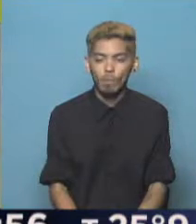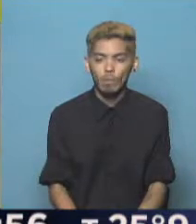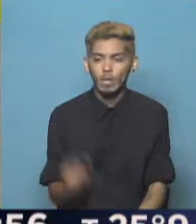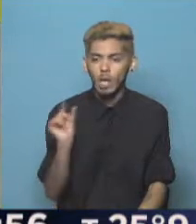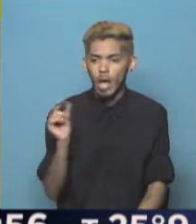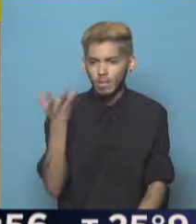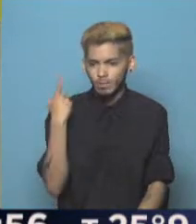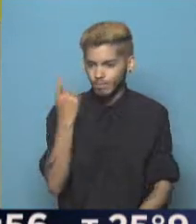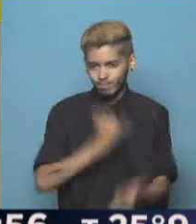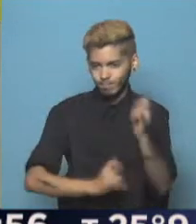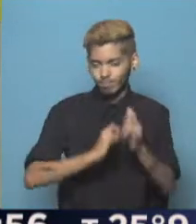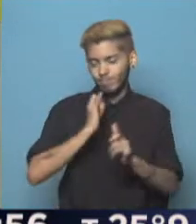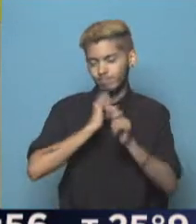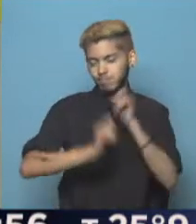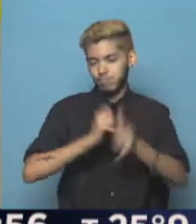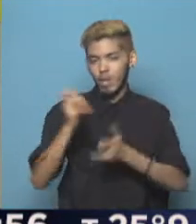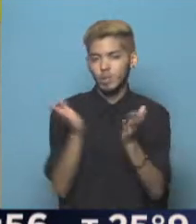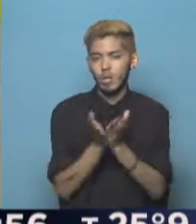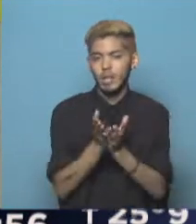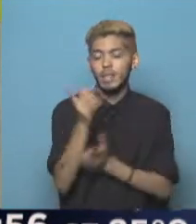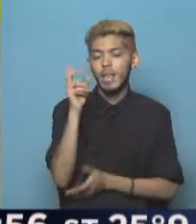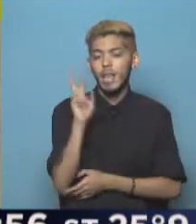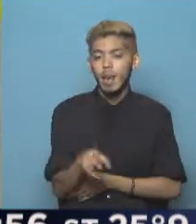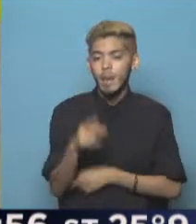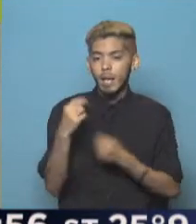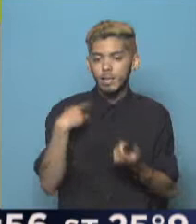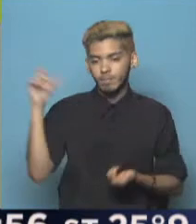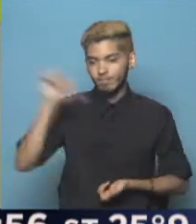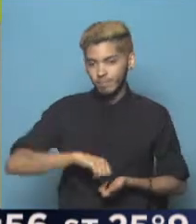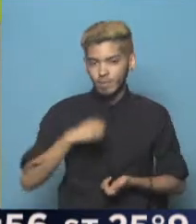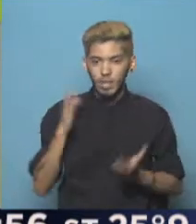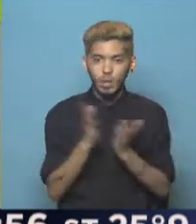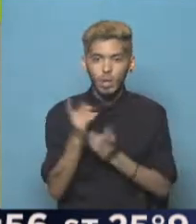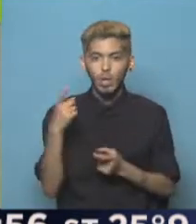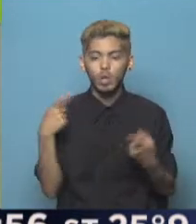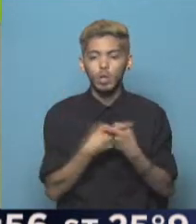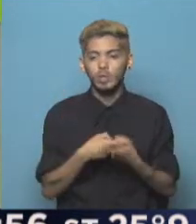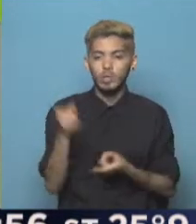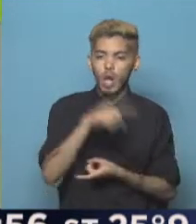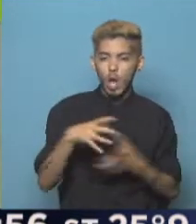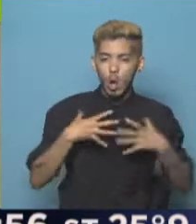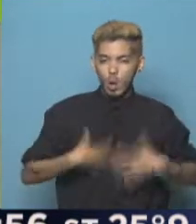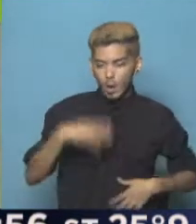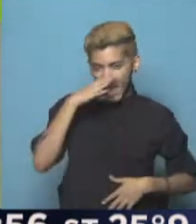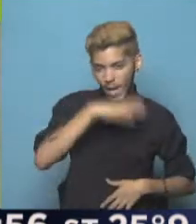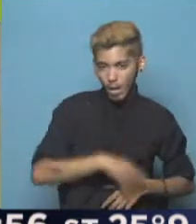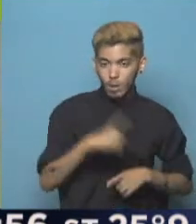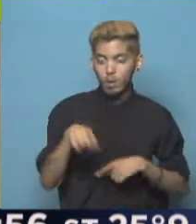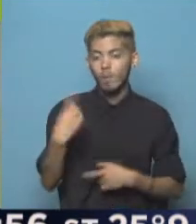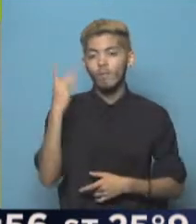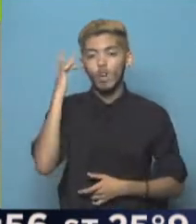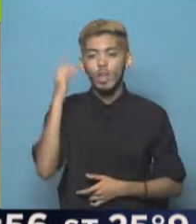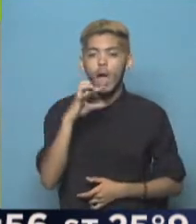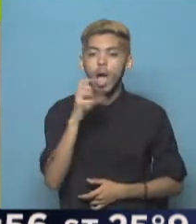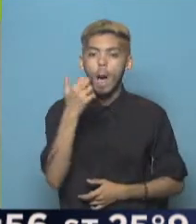Hace un ratito compartíamos cómo le fue a Estudiantes de La Plata hoy, que terminó cayendo por penales 4-2 frente al Bayer Leverkusen, y decía que era la Florida Cup, mismo